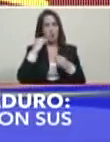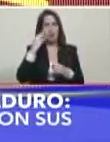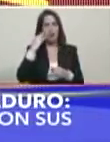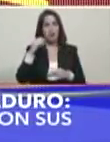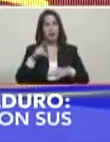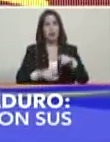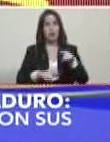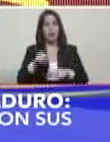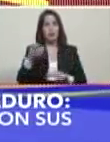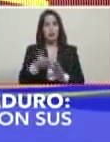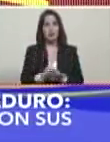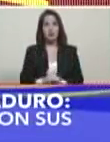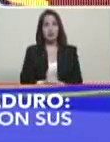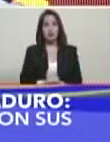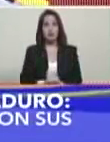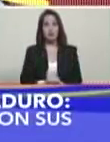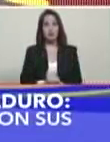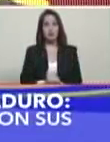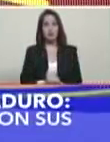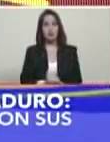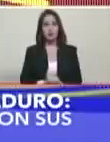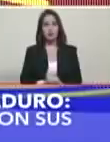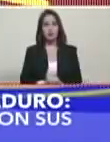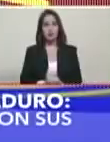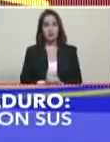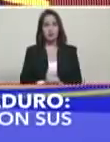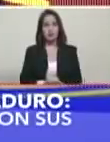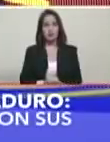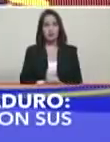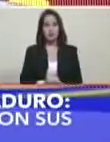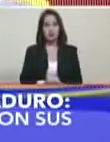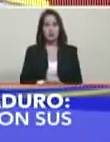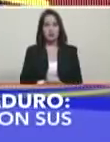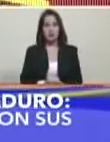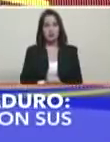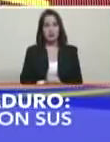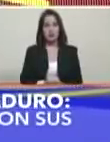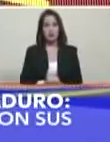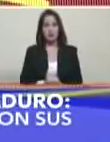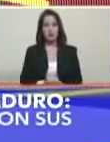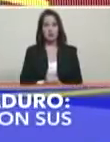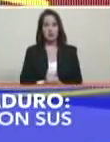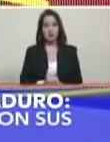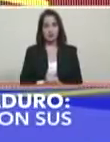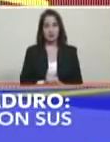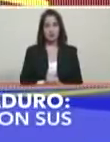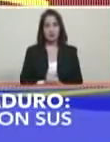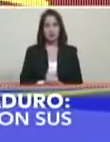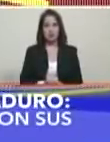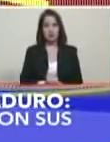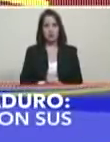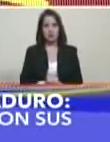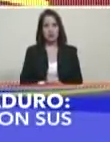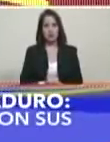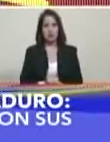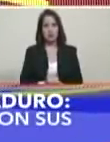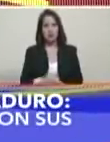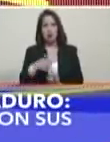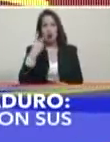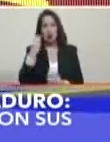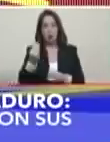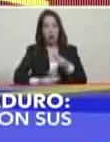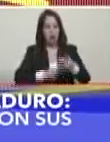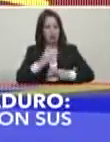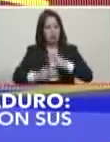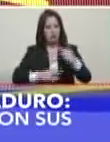recuperación de esta primera planta del complejo Ezequiel Zamora, cómo se articularon los productores y cómo va la actividad productiva. Vamos